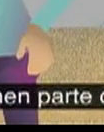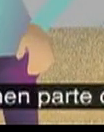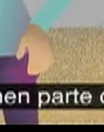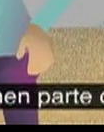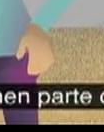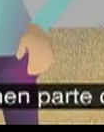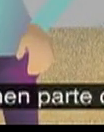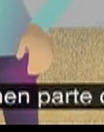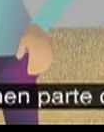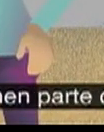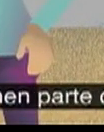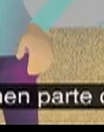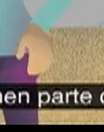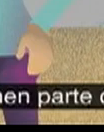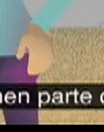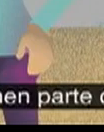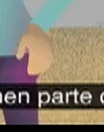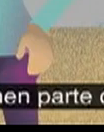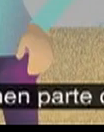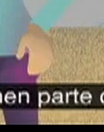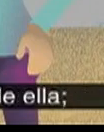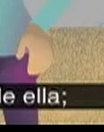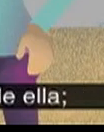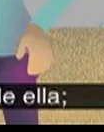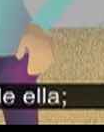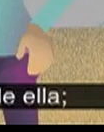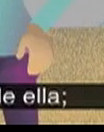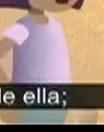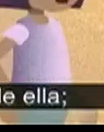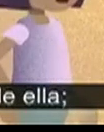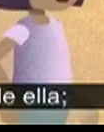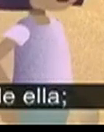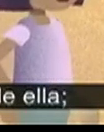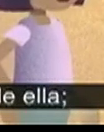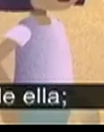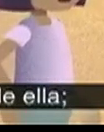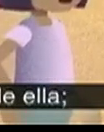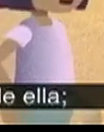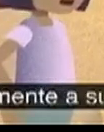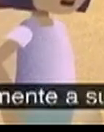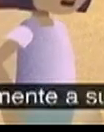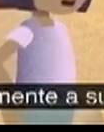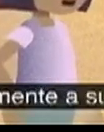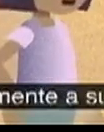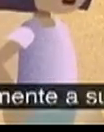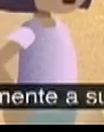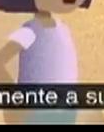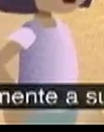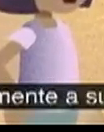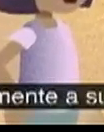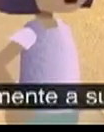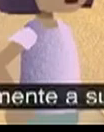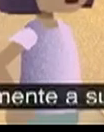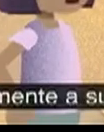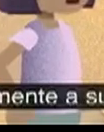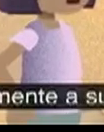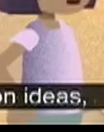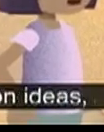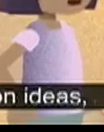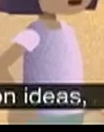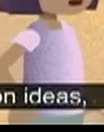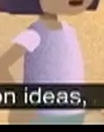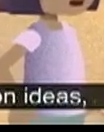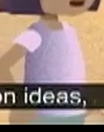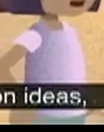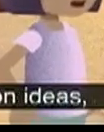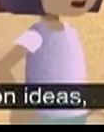indígena estén cerca de su comunidad, la valoren y formen parte de transformaciones positivas dentro de ella. De esta manera,